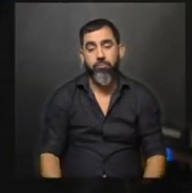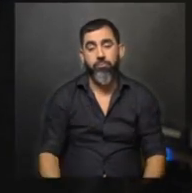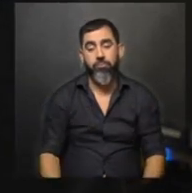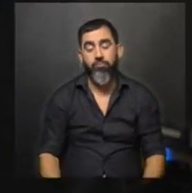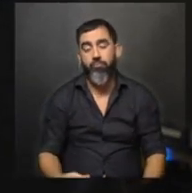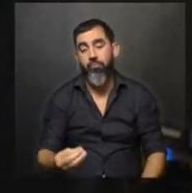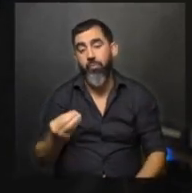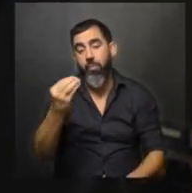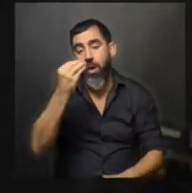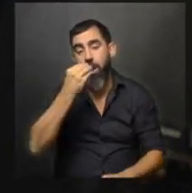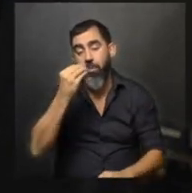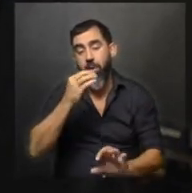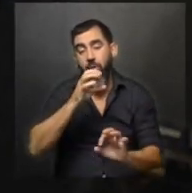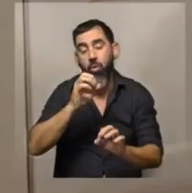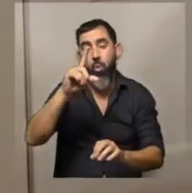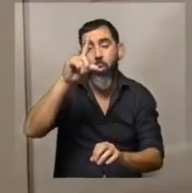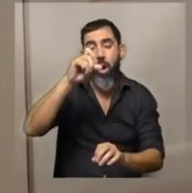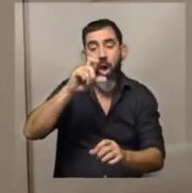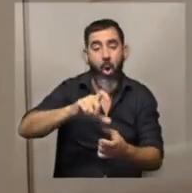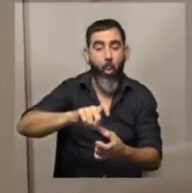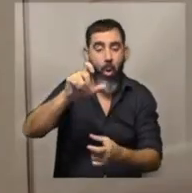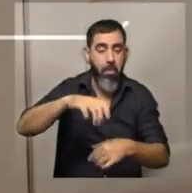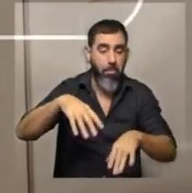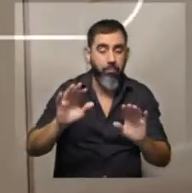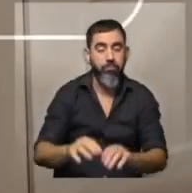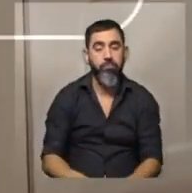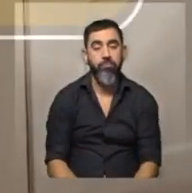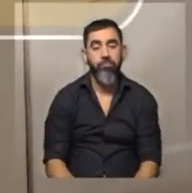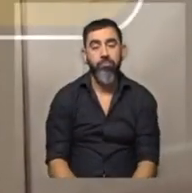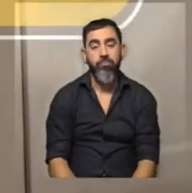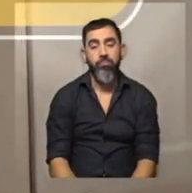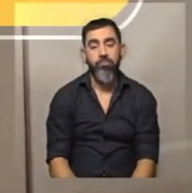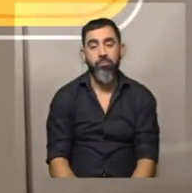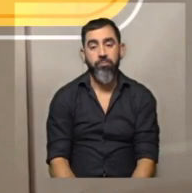trozo de alimento o puede ser un vaso de agua, ¿no?